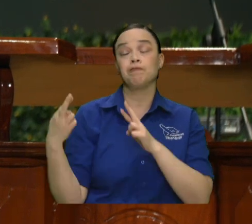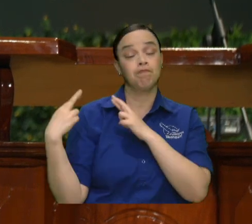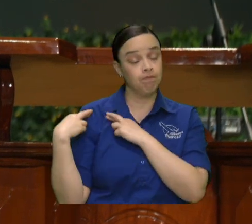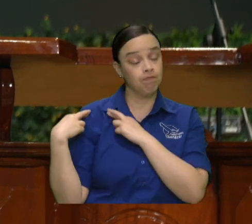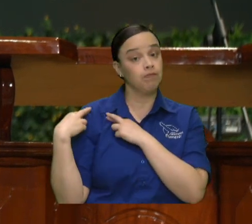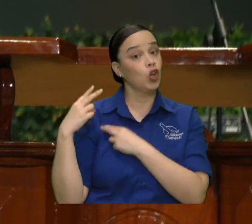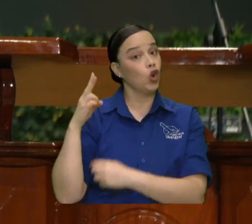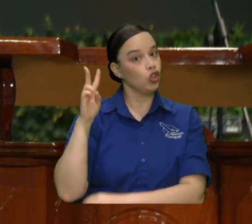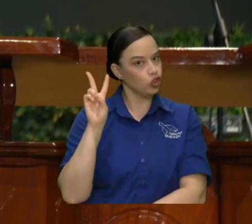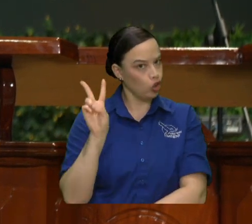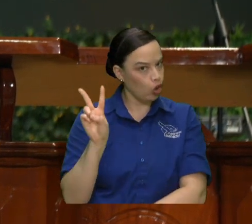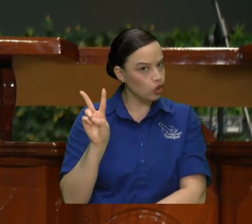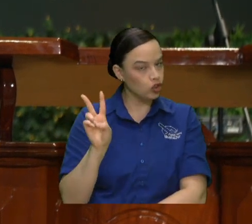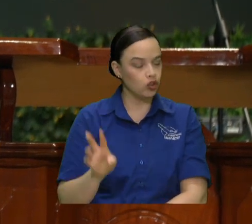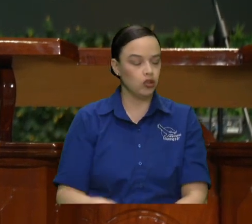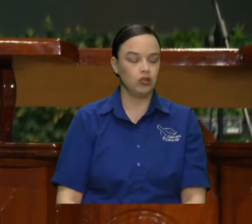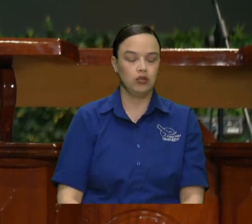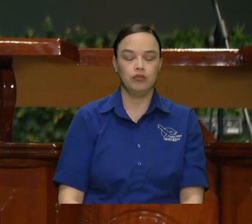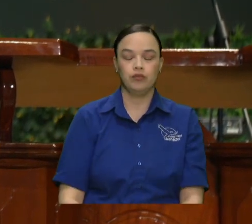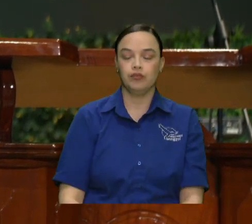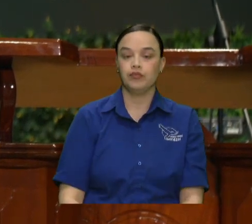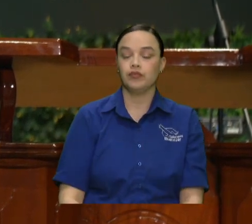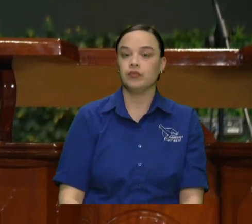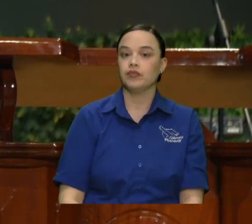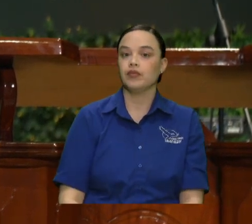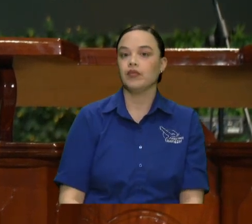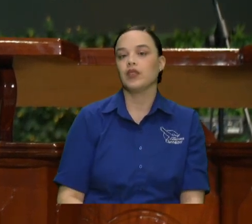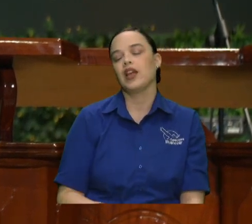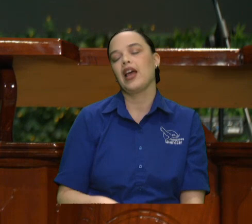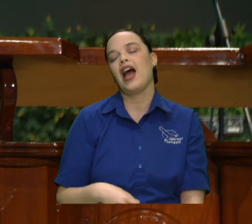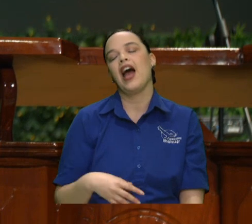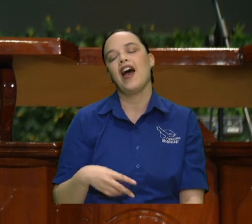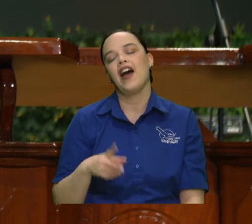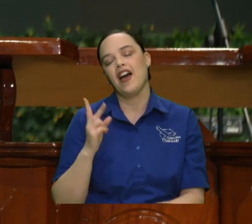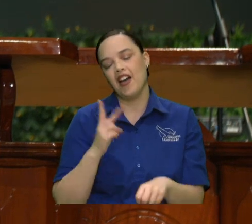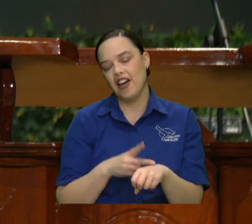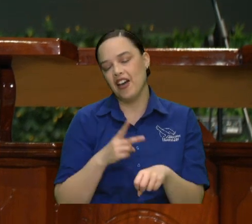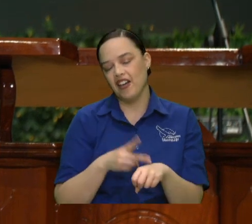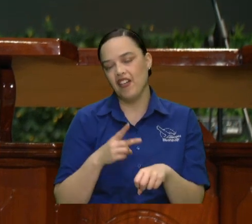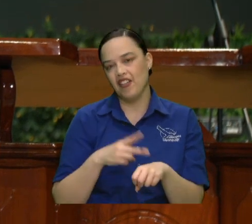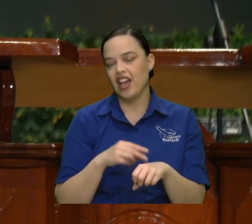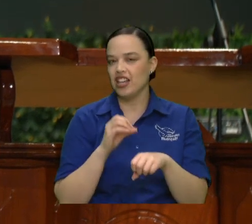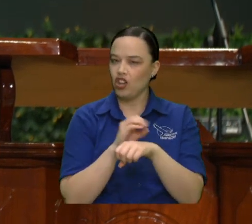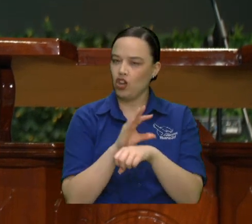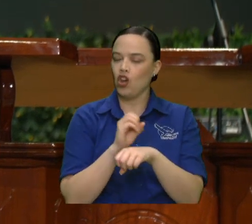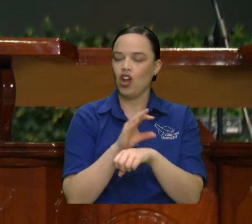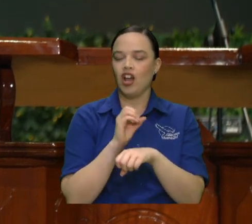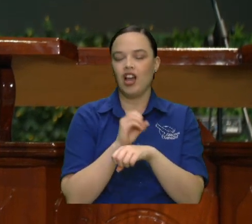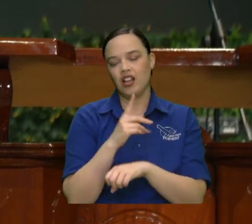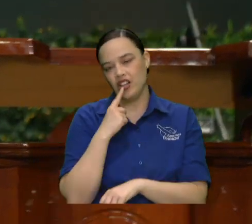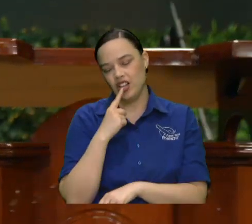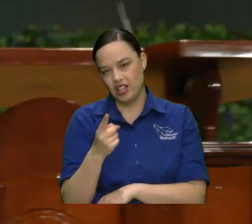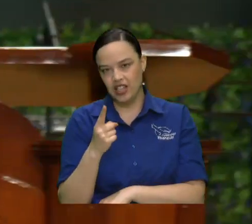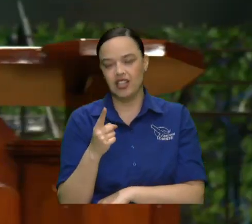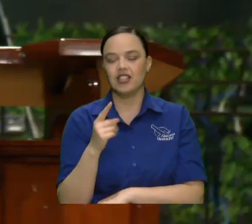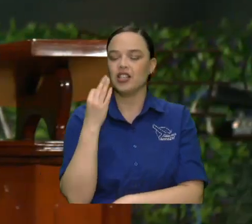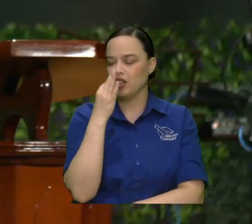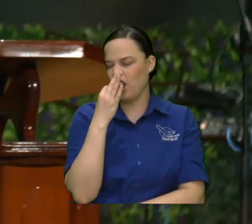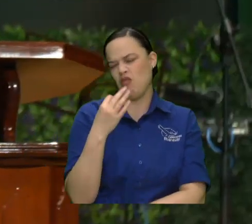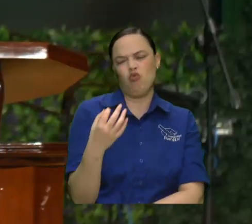hay mucha administración es verdad donde tal vez uno llega a miles que a muy muy brava de ciu no va no sé por qué se usar ese término uno pero